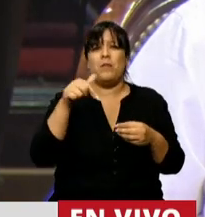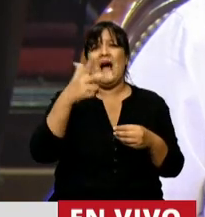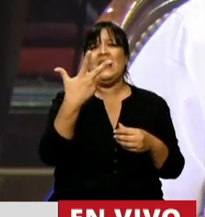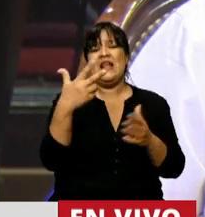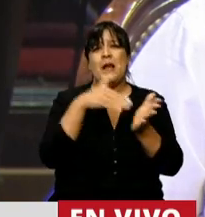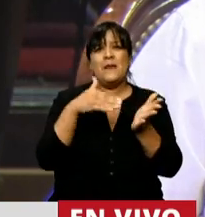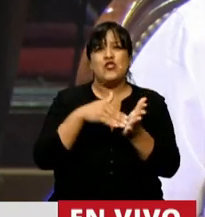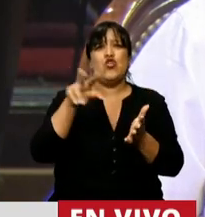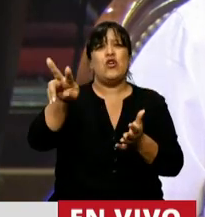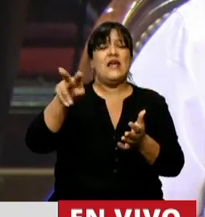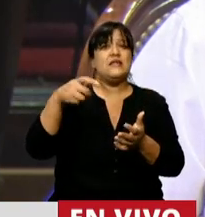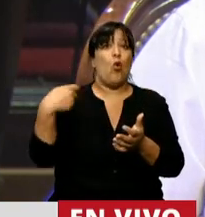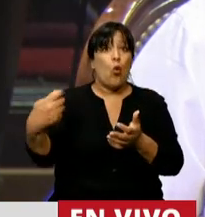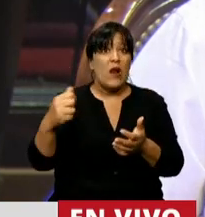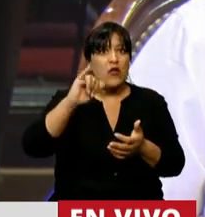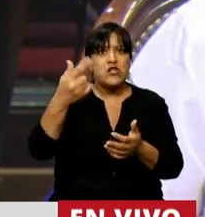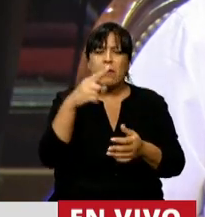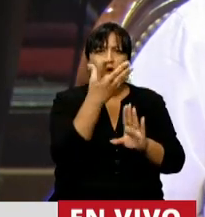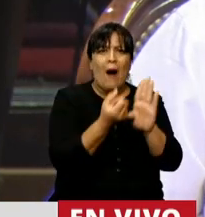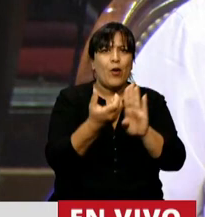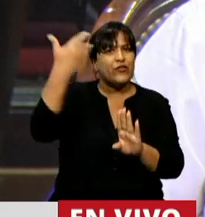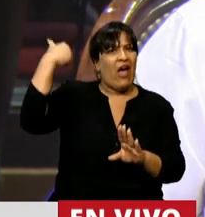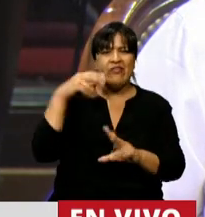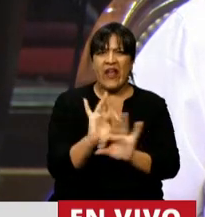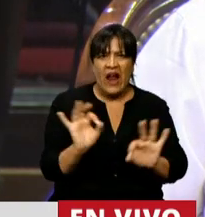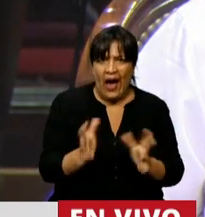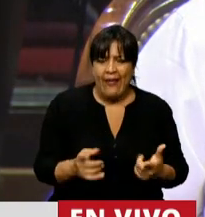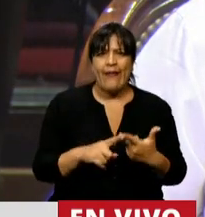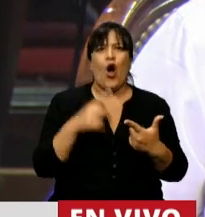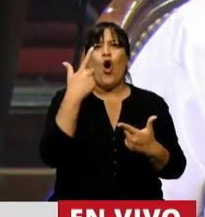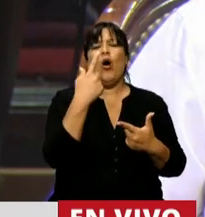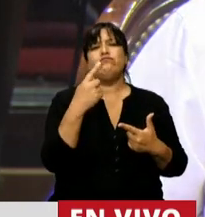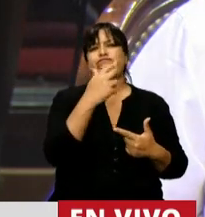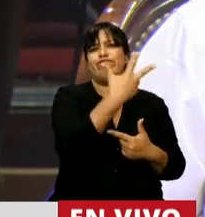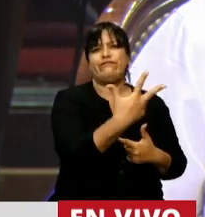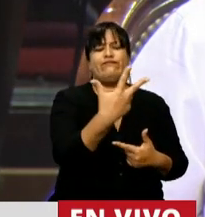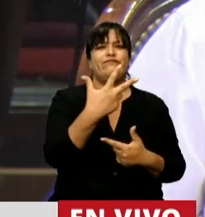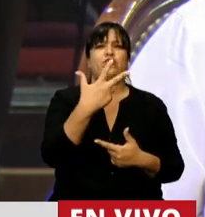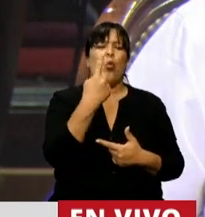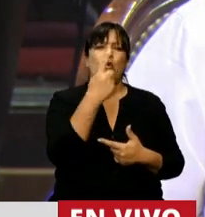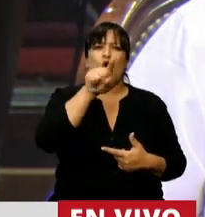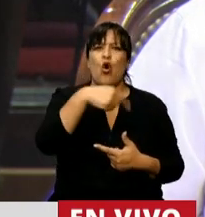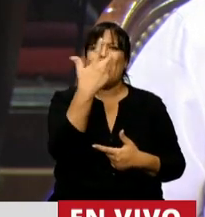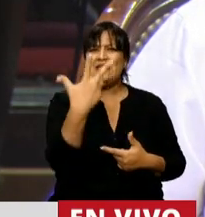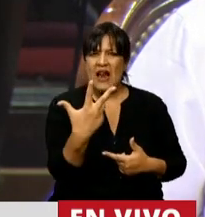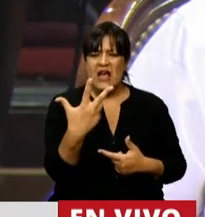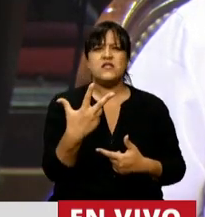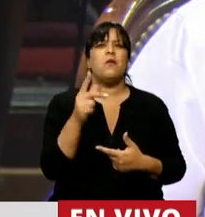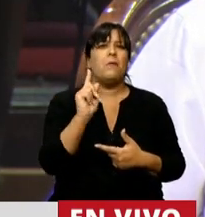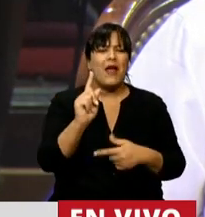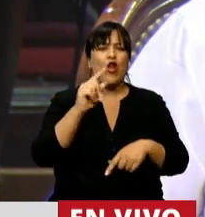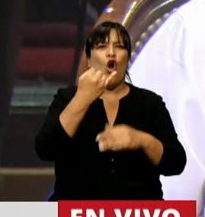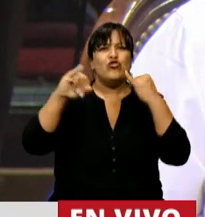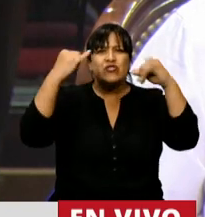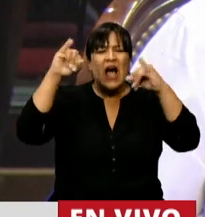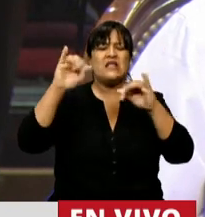millones de jubilados sin aportes, el hecho de tener 1,3 aportantes por cada beneficiario, cuando la tasa de sustentabilidad de un